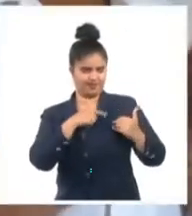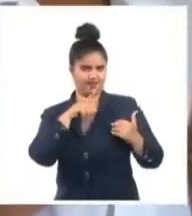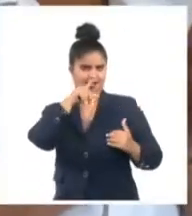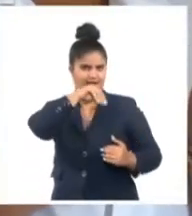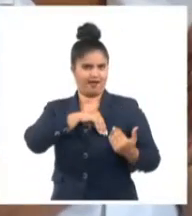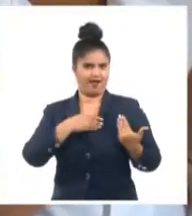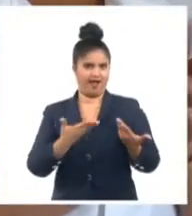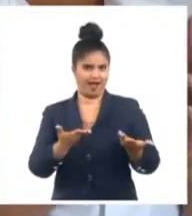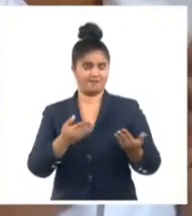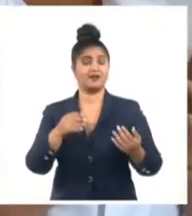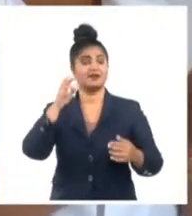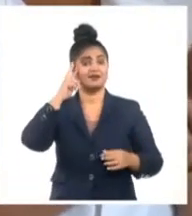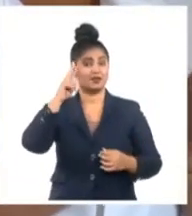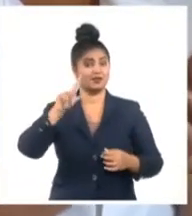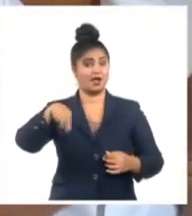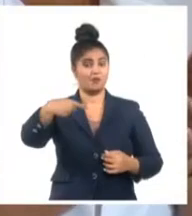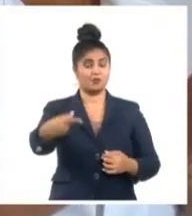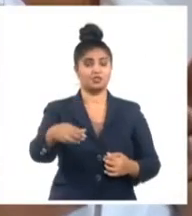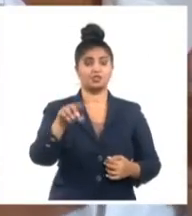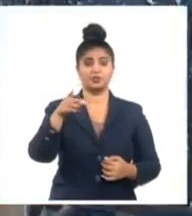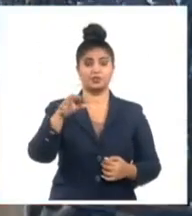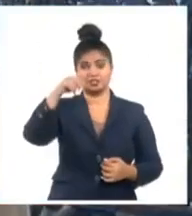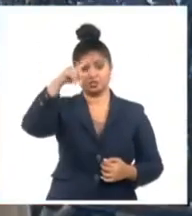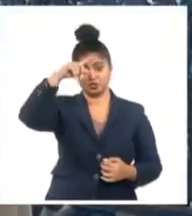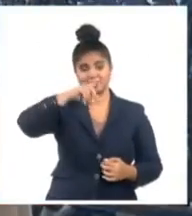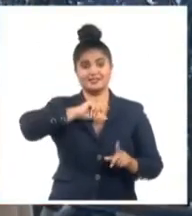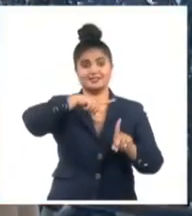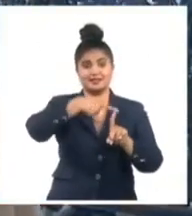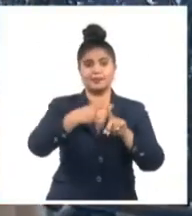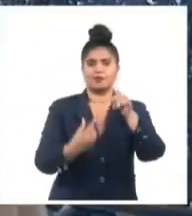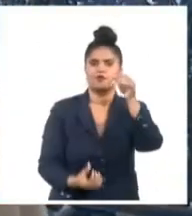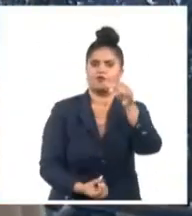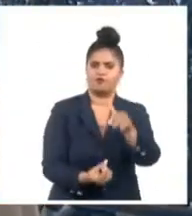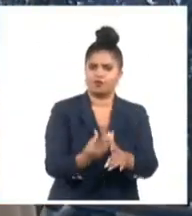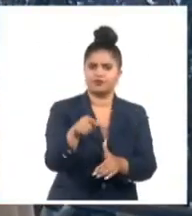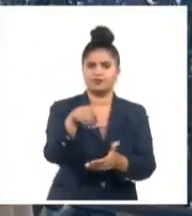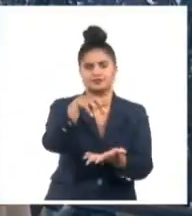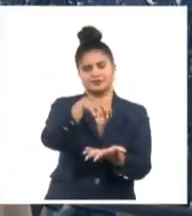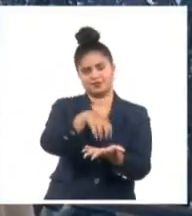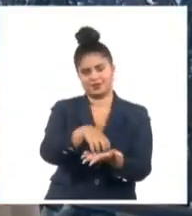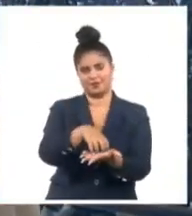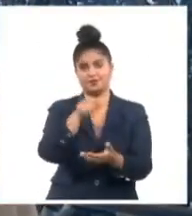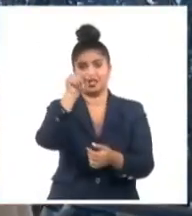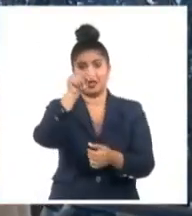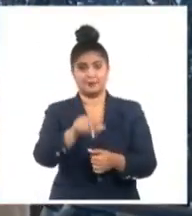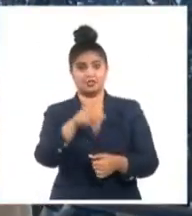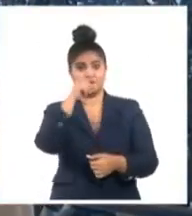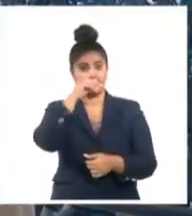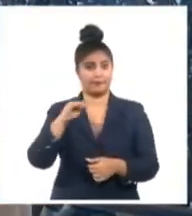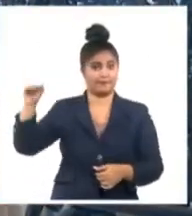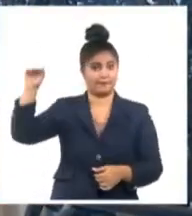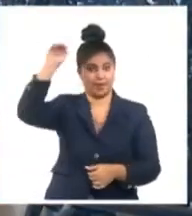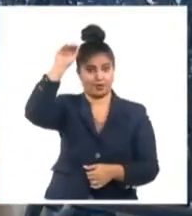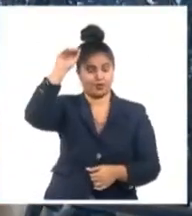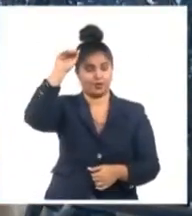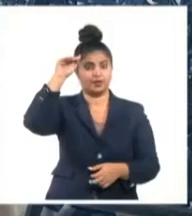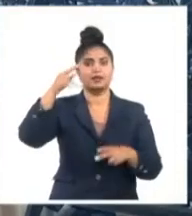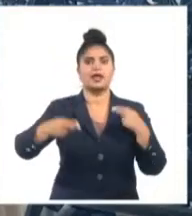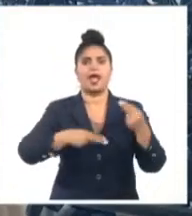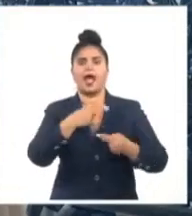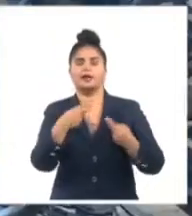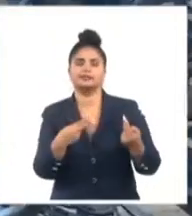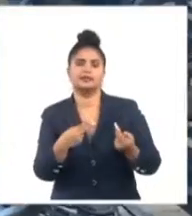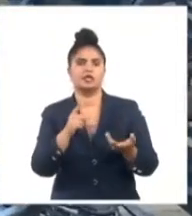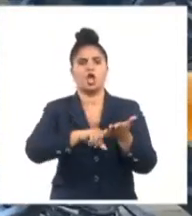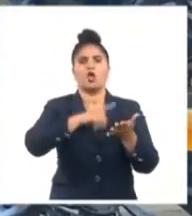ese aniversario el próximo 18 de septiembre. Las personas mayores han hecho expoventa, hicimos un concurso de poesía